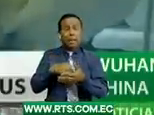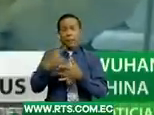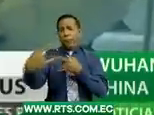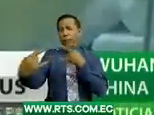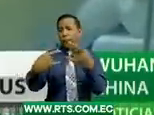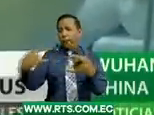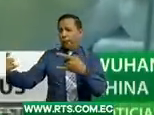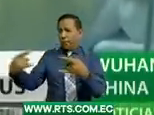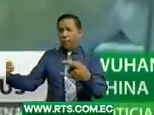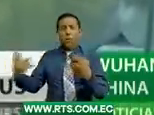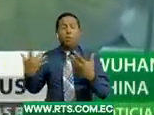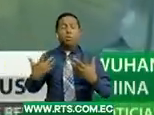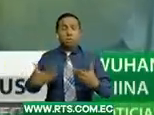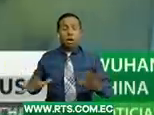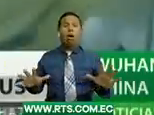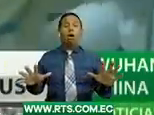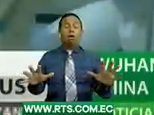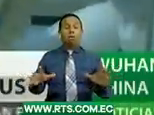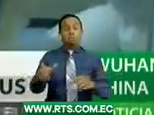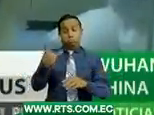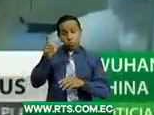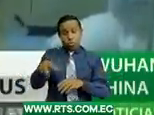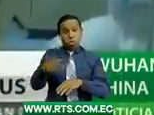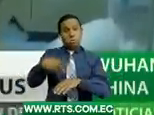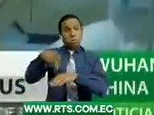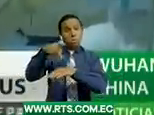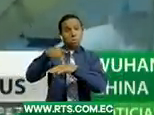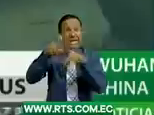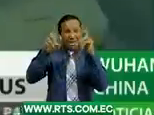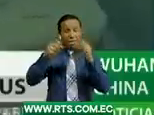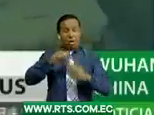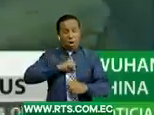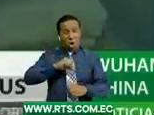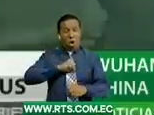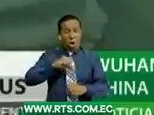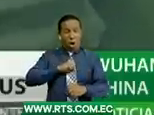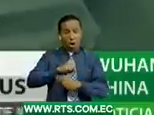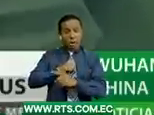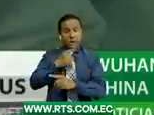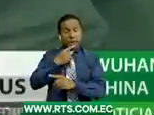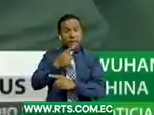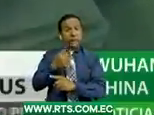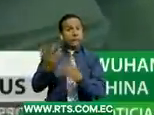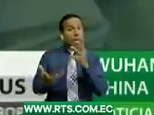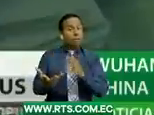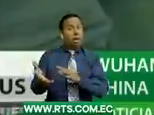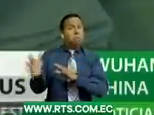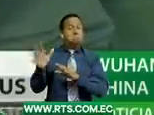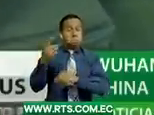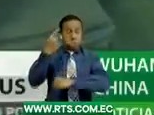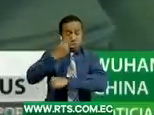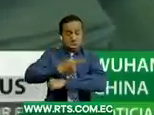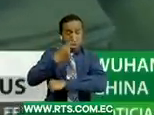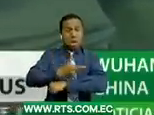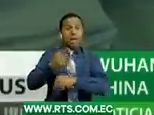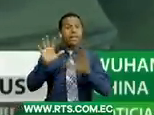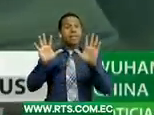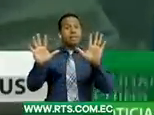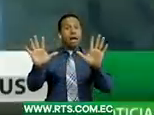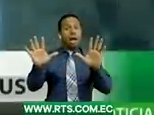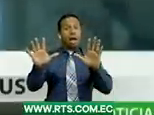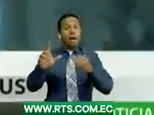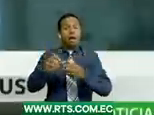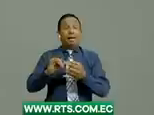enfermedades respiratorias pronostica que aproximadamente en 10 días el virus alcanzaría su punto máximo, pero que cuando